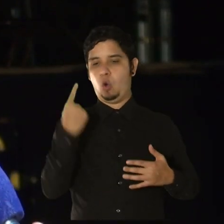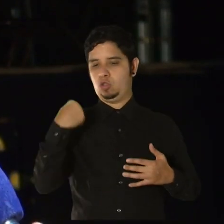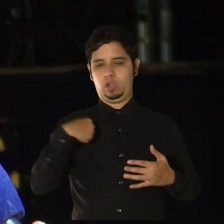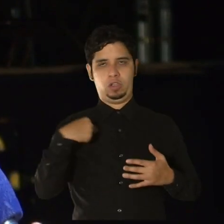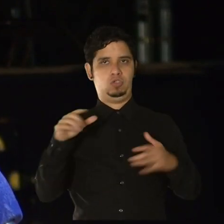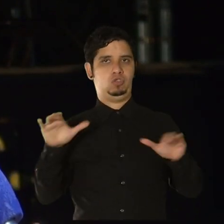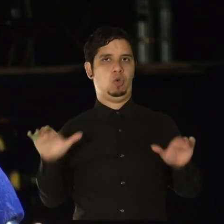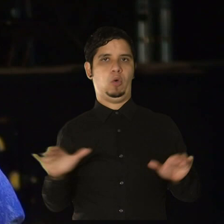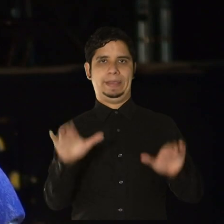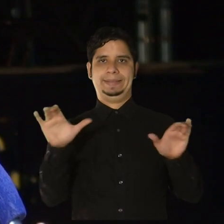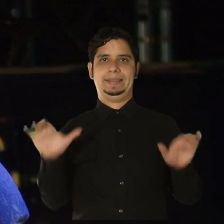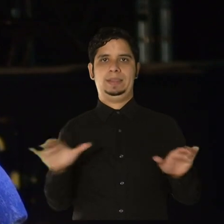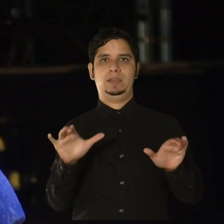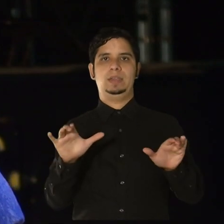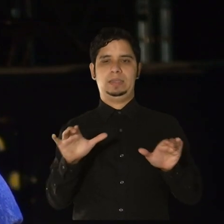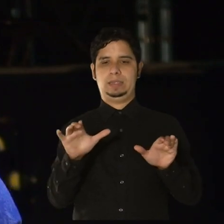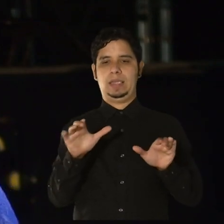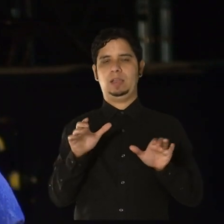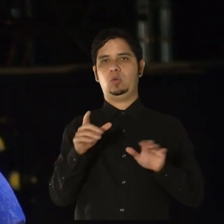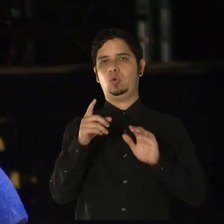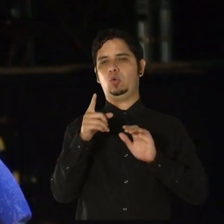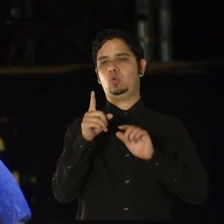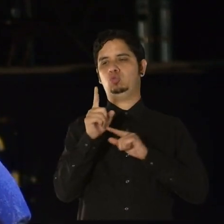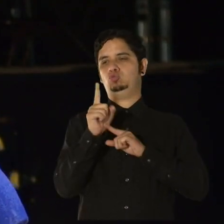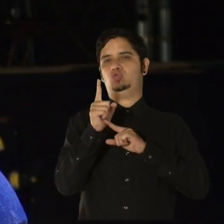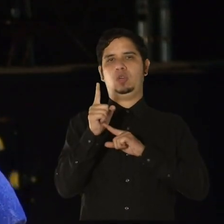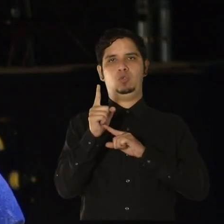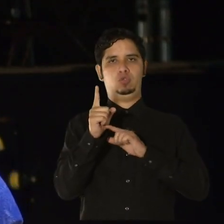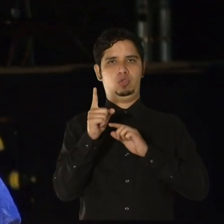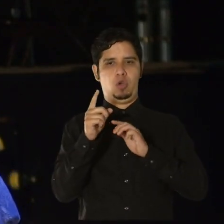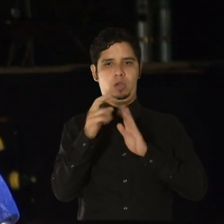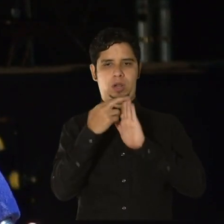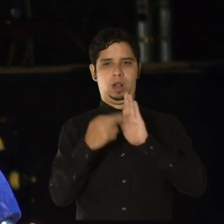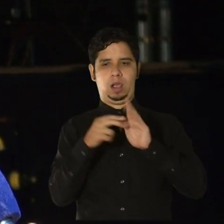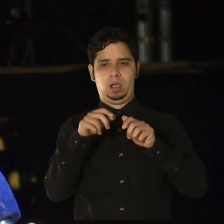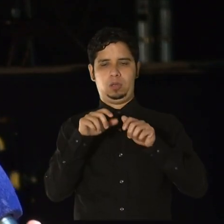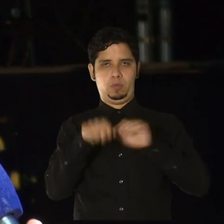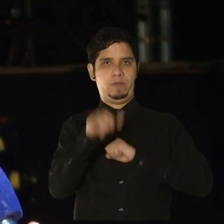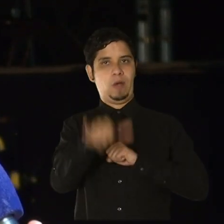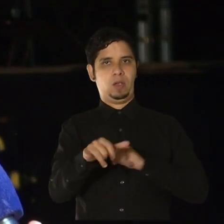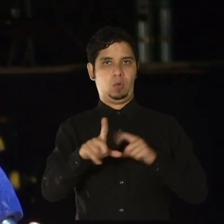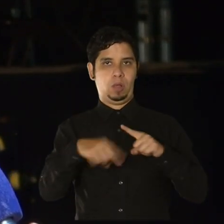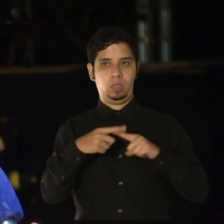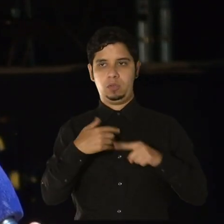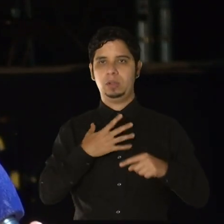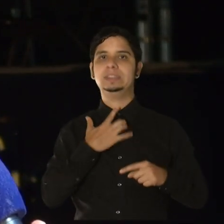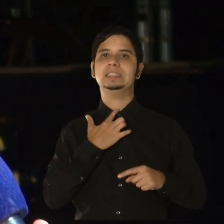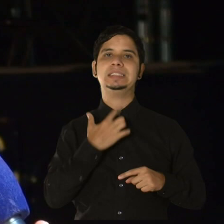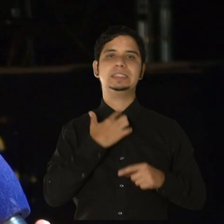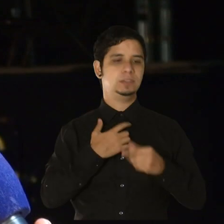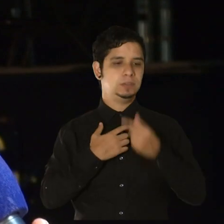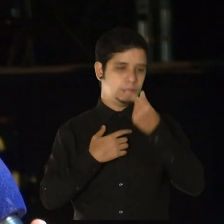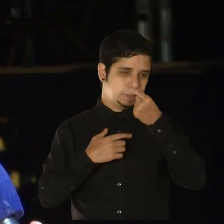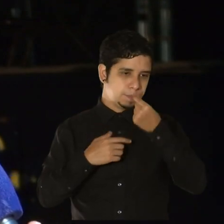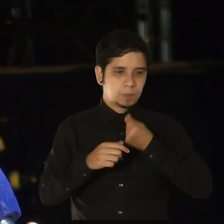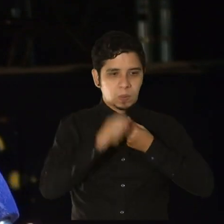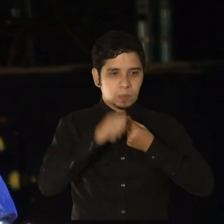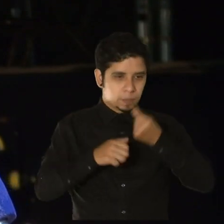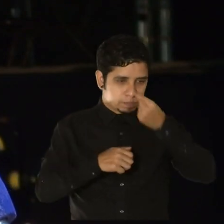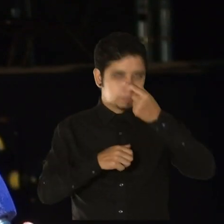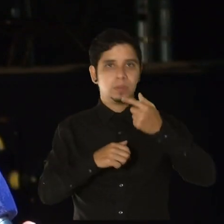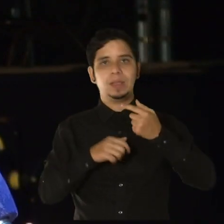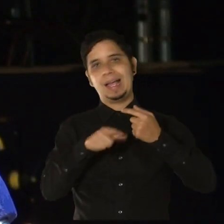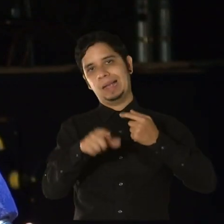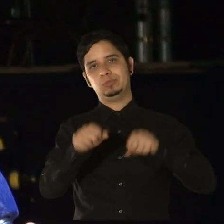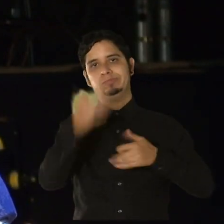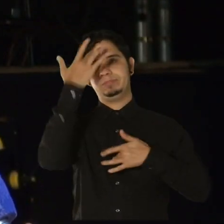yo entiendo que rompí el protocolo para evitar el contagio. Pues lamentablemente yo, conociendo